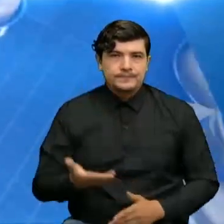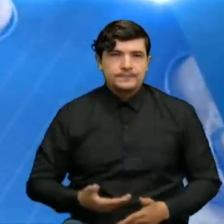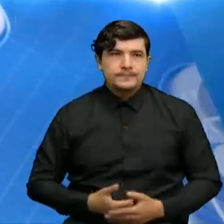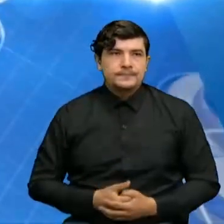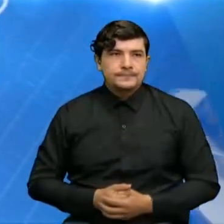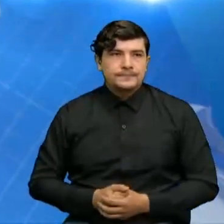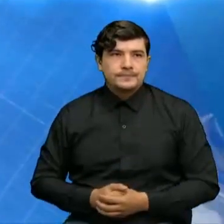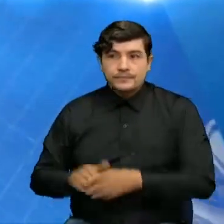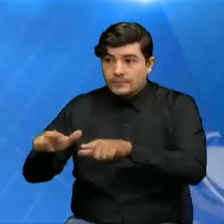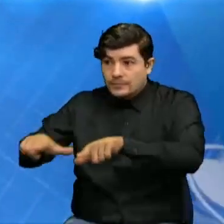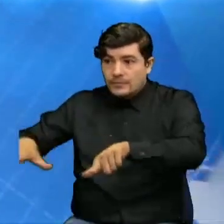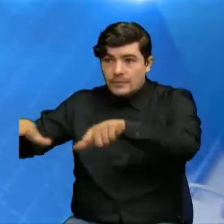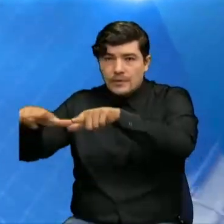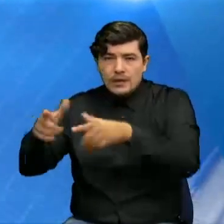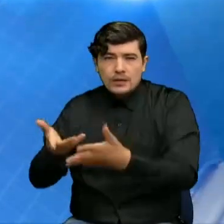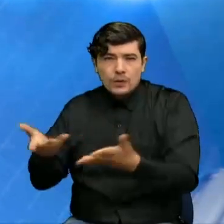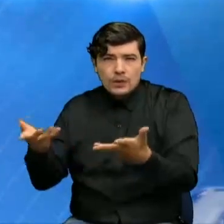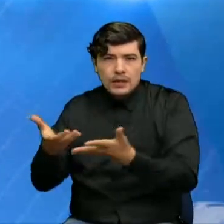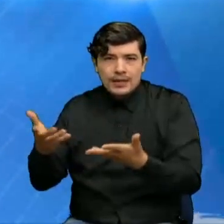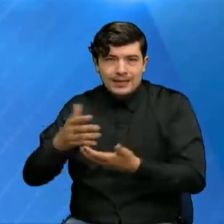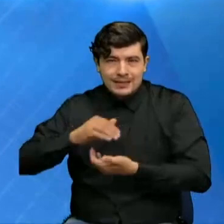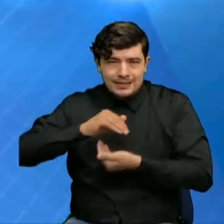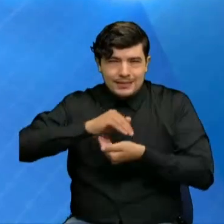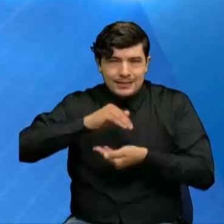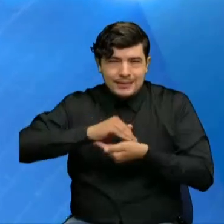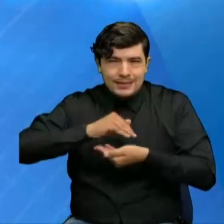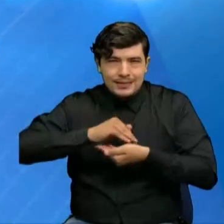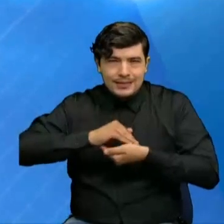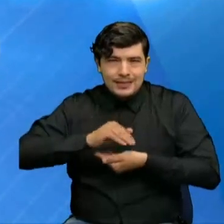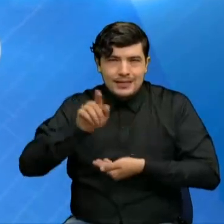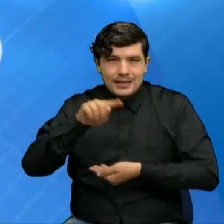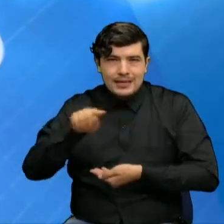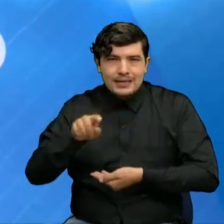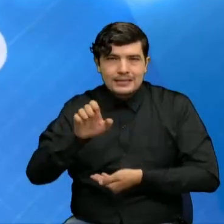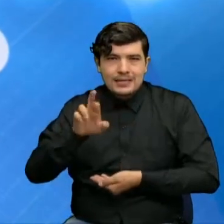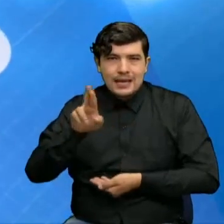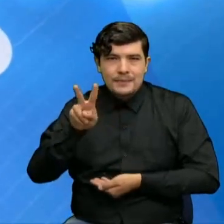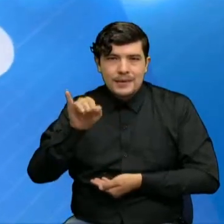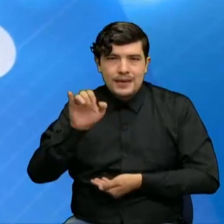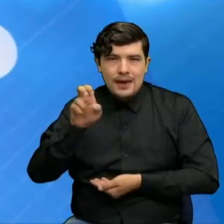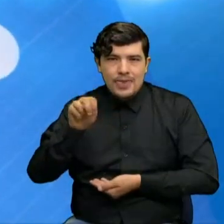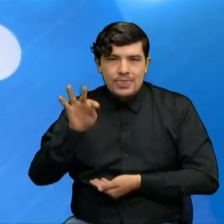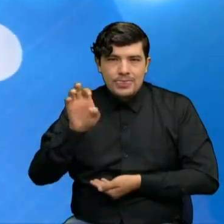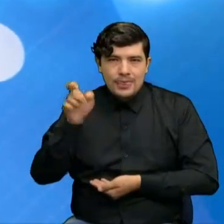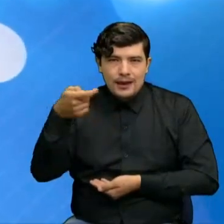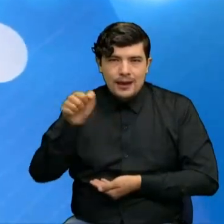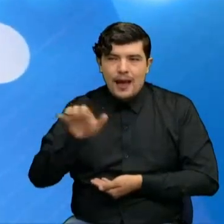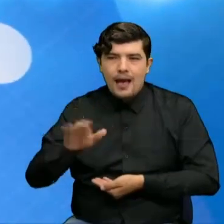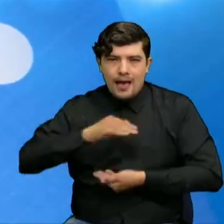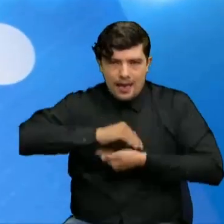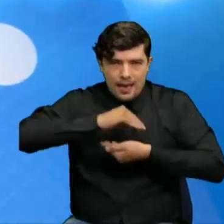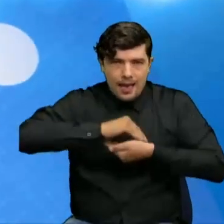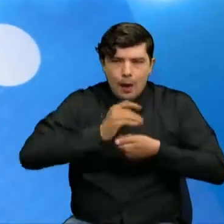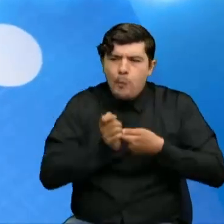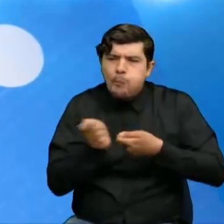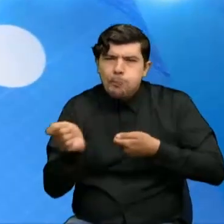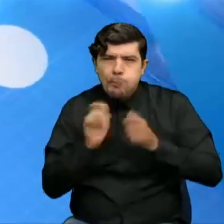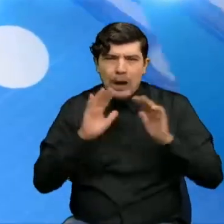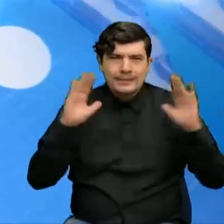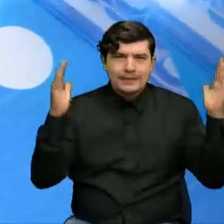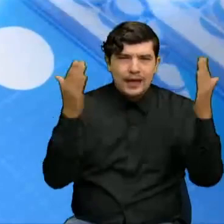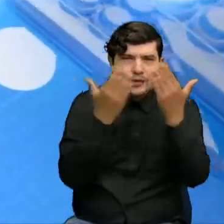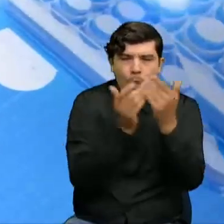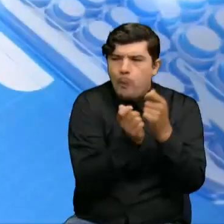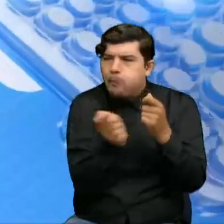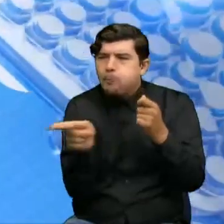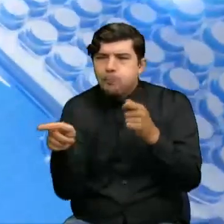Están quemándose en la entrega del bulevar del estadio. En esta oportunidad, los disturbios